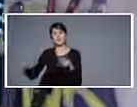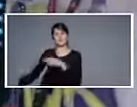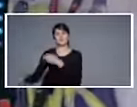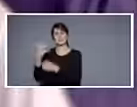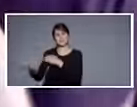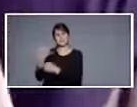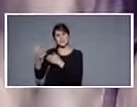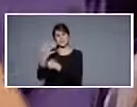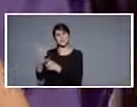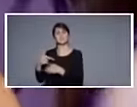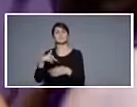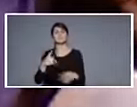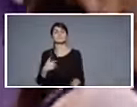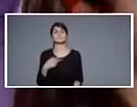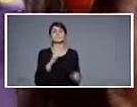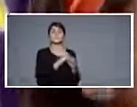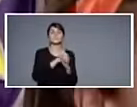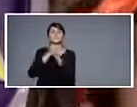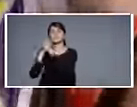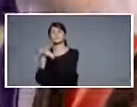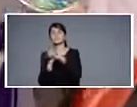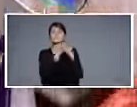vean mi cara.